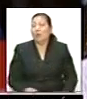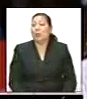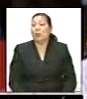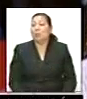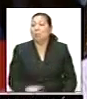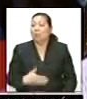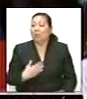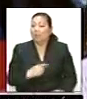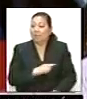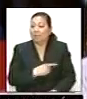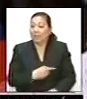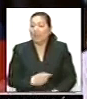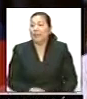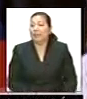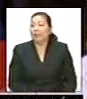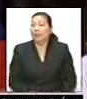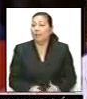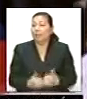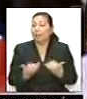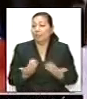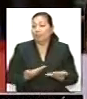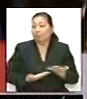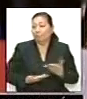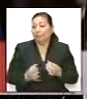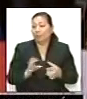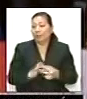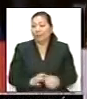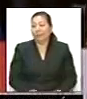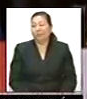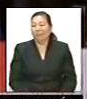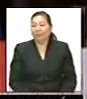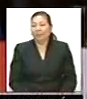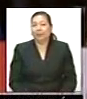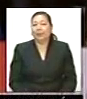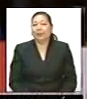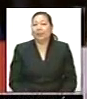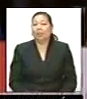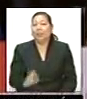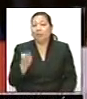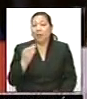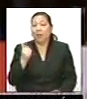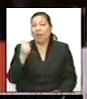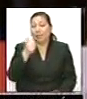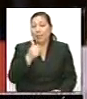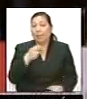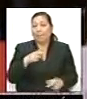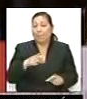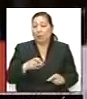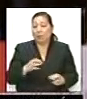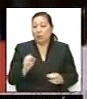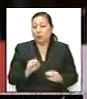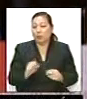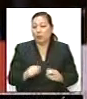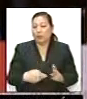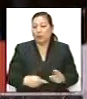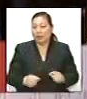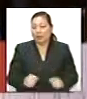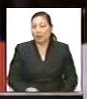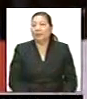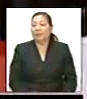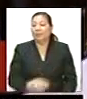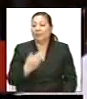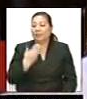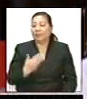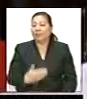de poder fortalecerlas con estos aliados. Me refiero nuevamente al Foro Asia-Pacífico y al Sudeste Asiático, al ASEAN.